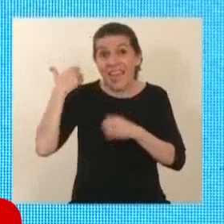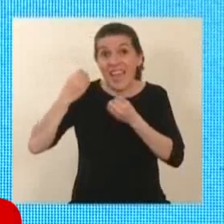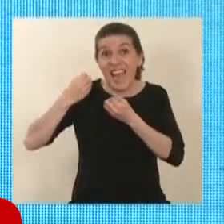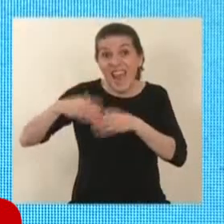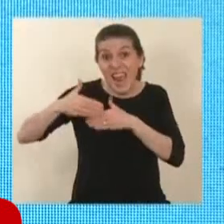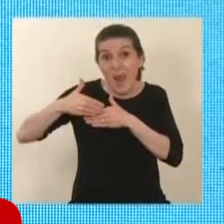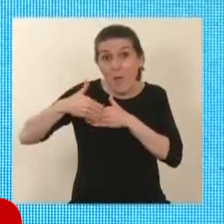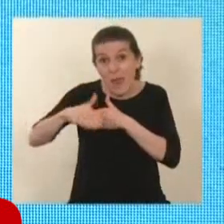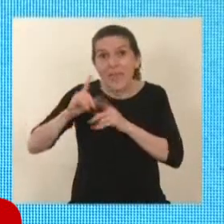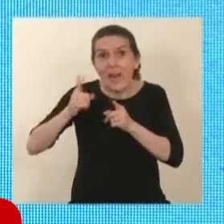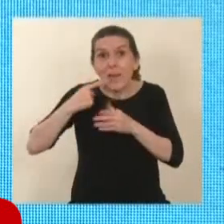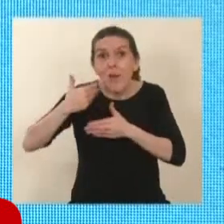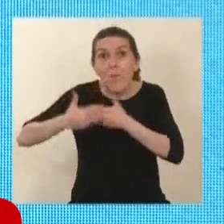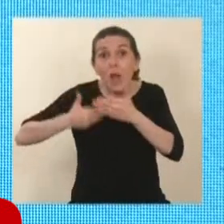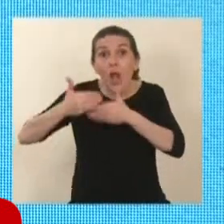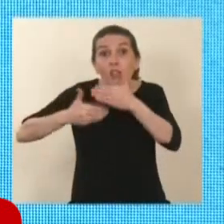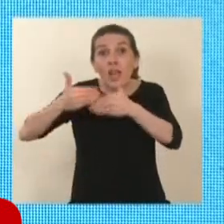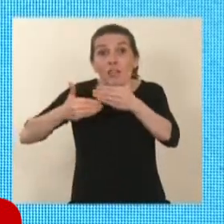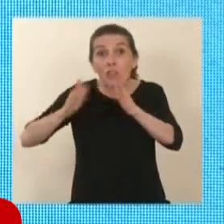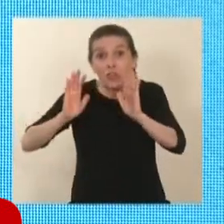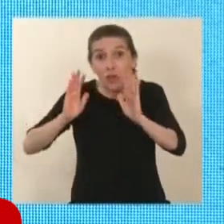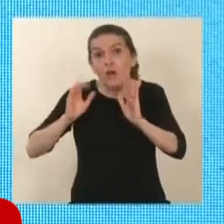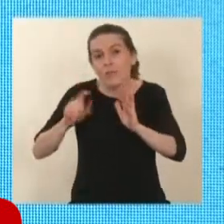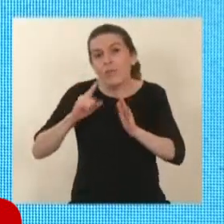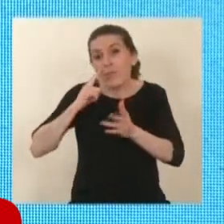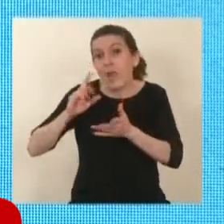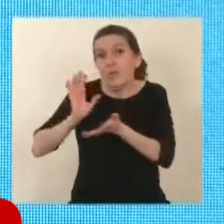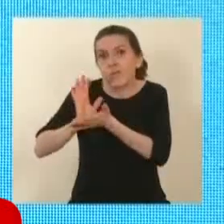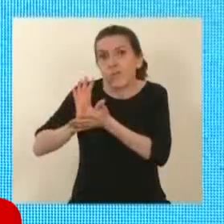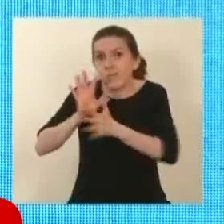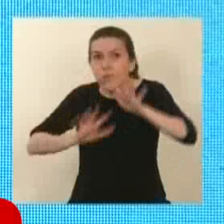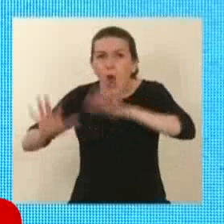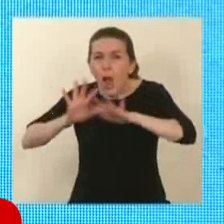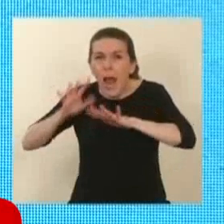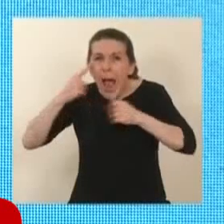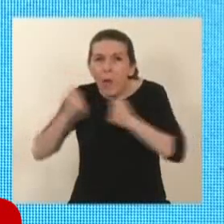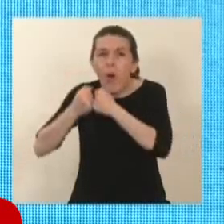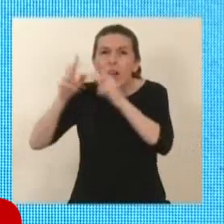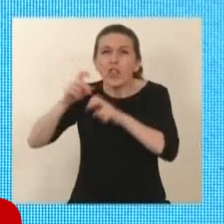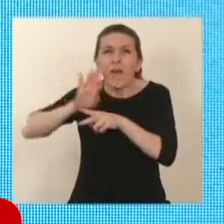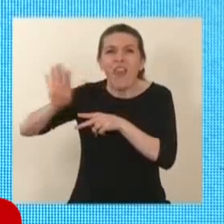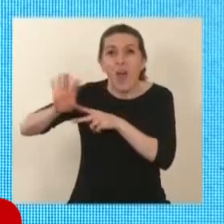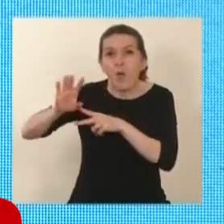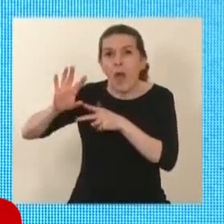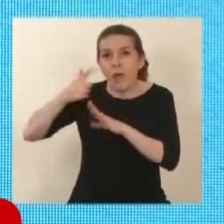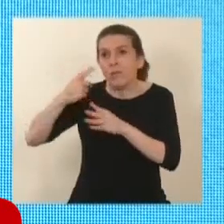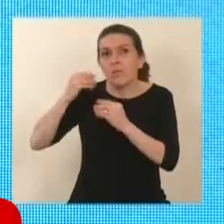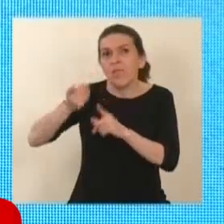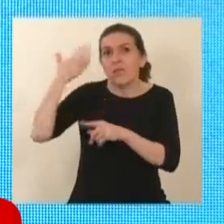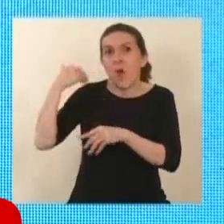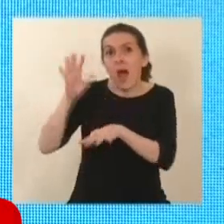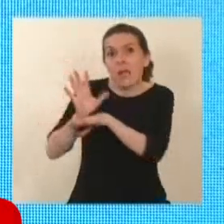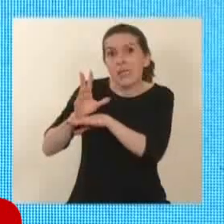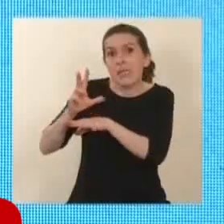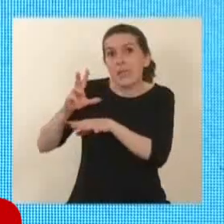iniciamos este proceso de reestructuración de la deuda externa en manos